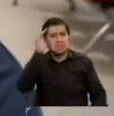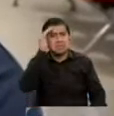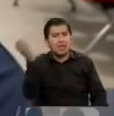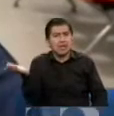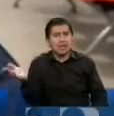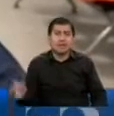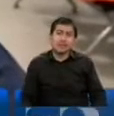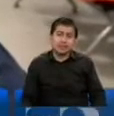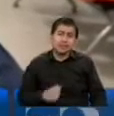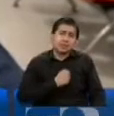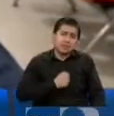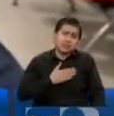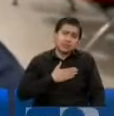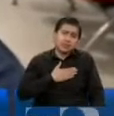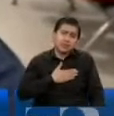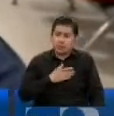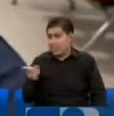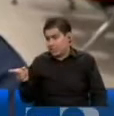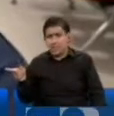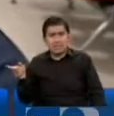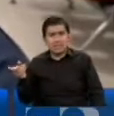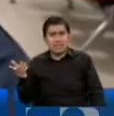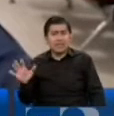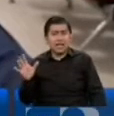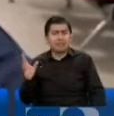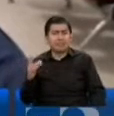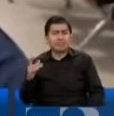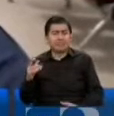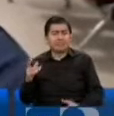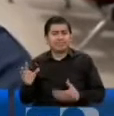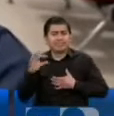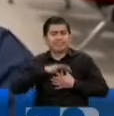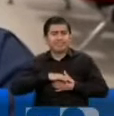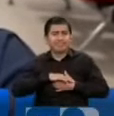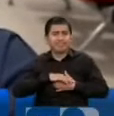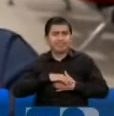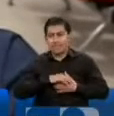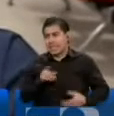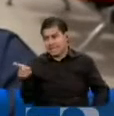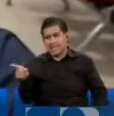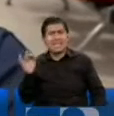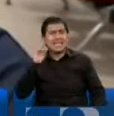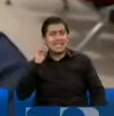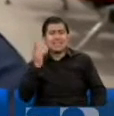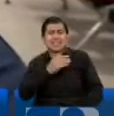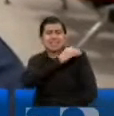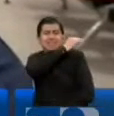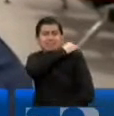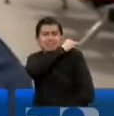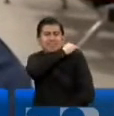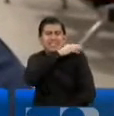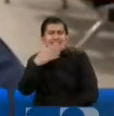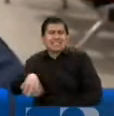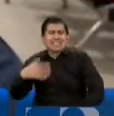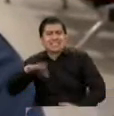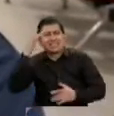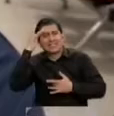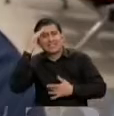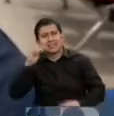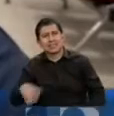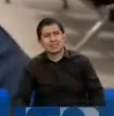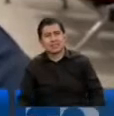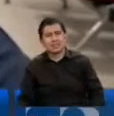Lamentablemente a mí me tocó y mis hijitos también son positivos. Mi niña está con una neumonía por COVID. A pesar de todo lo